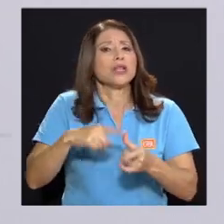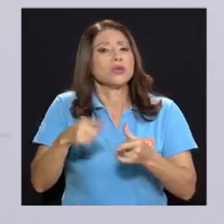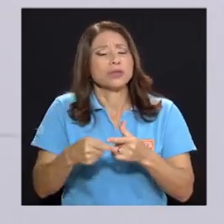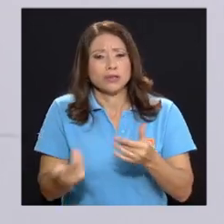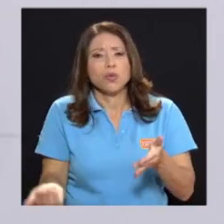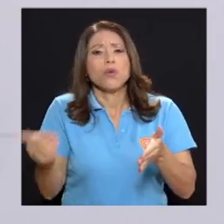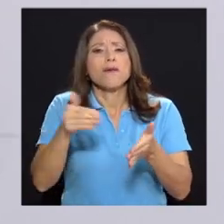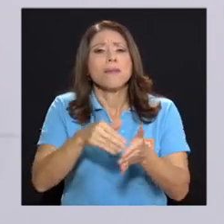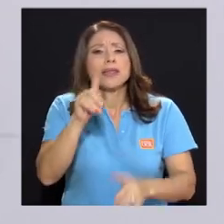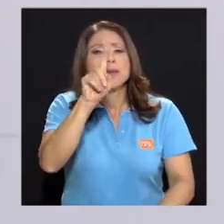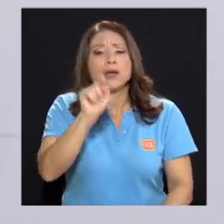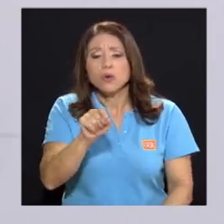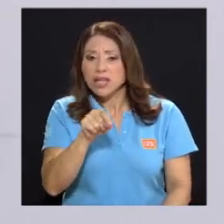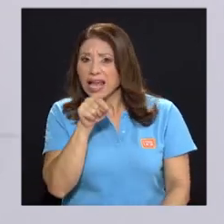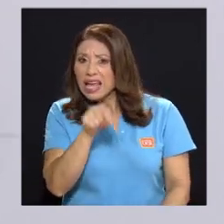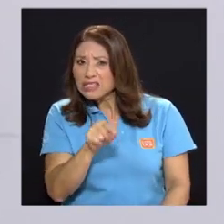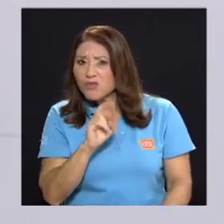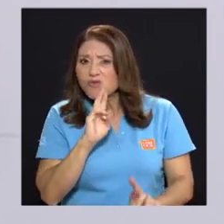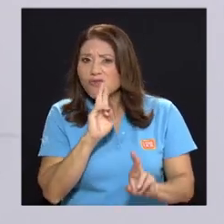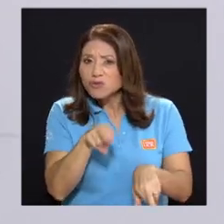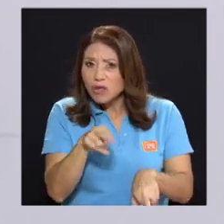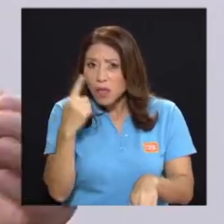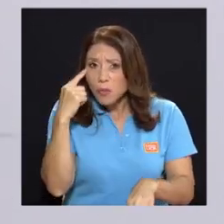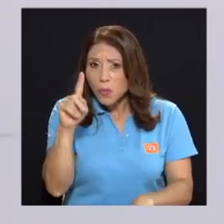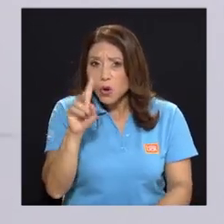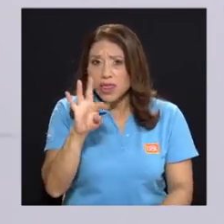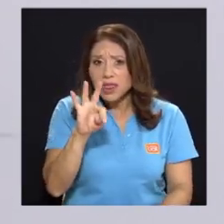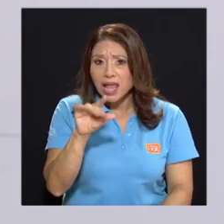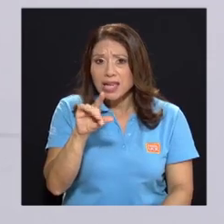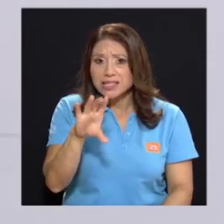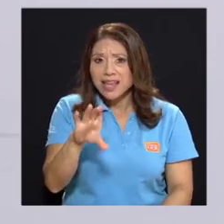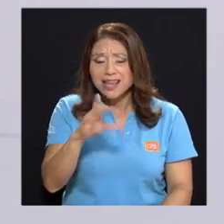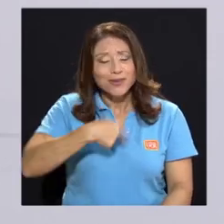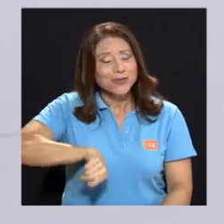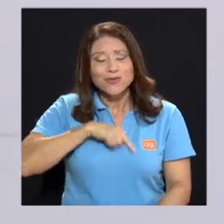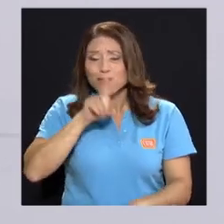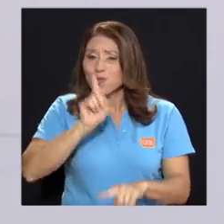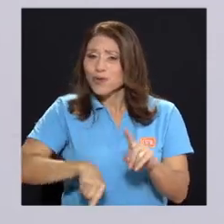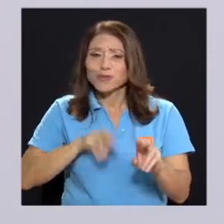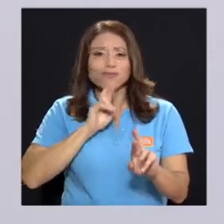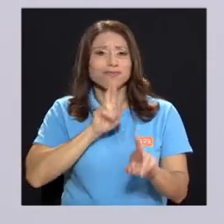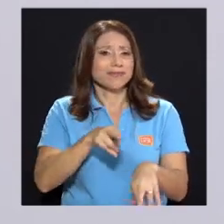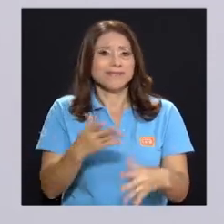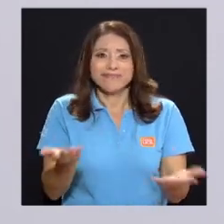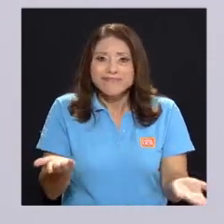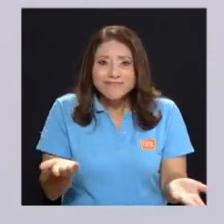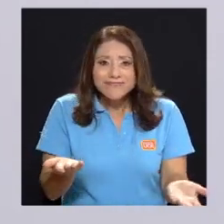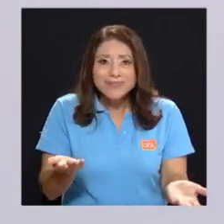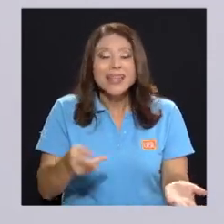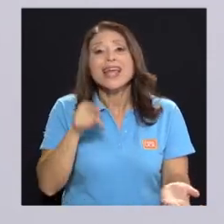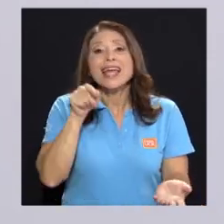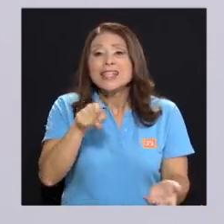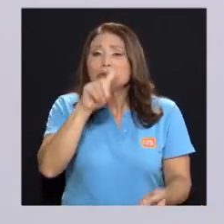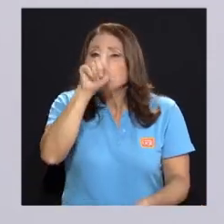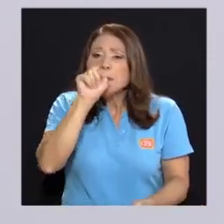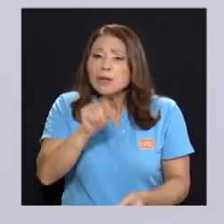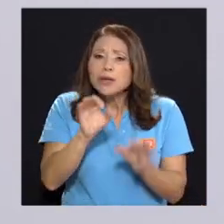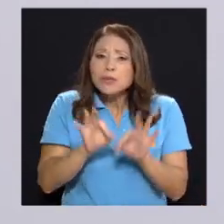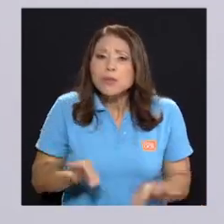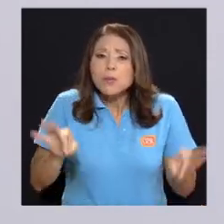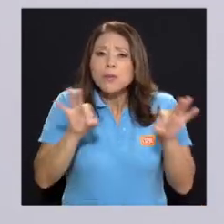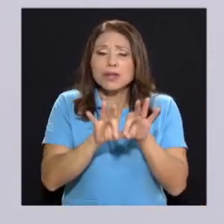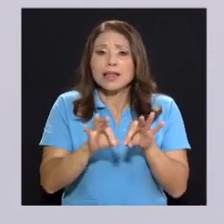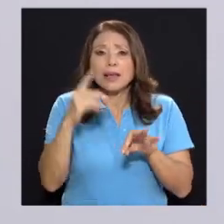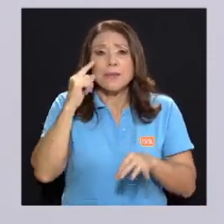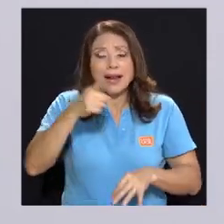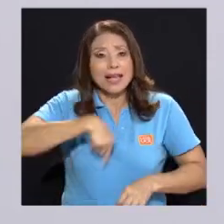cuánto es del 30 y para y no pudimos y le digo no pudimos responder que una pregunta cardinal porque para hacer eso no